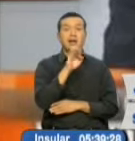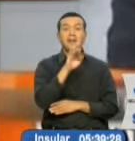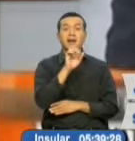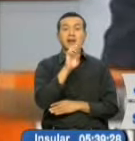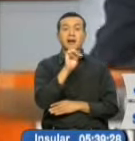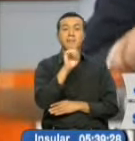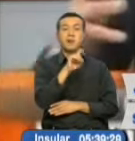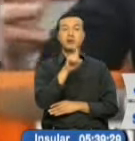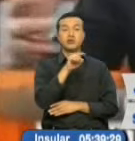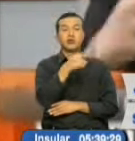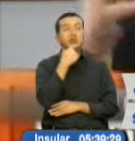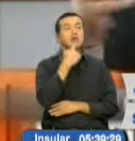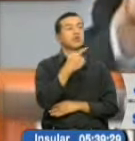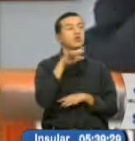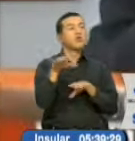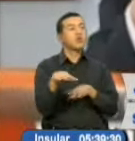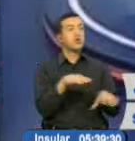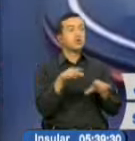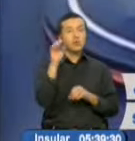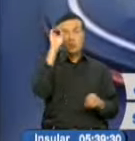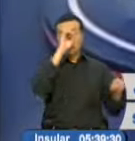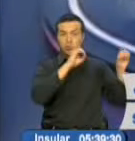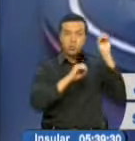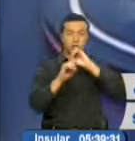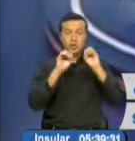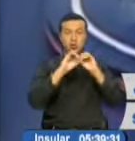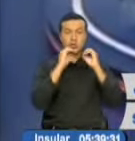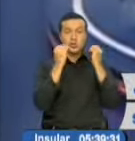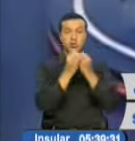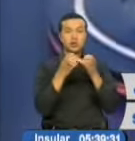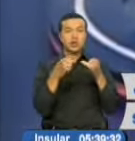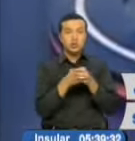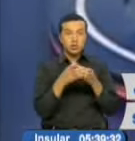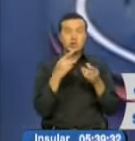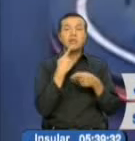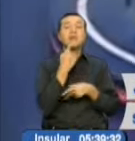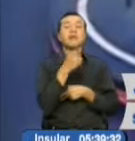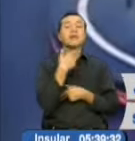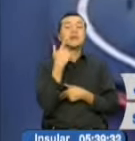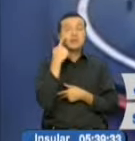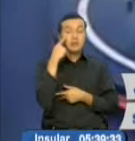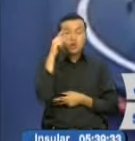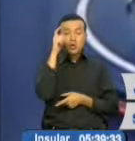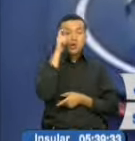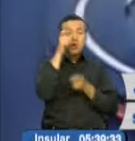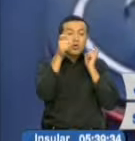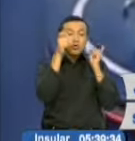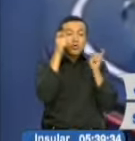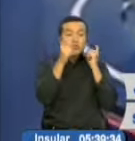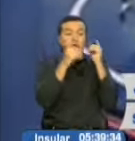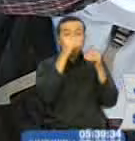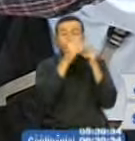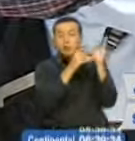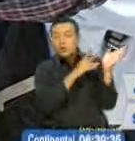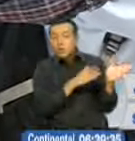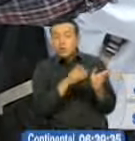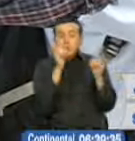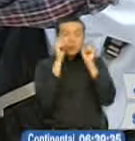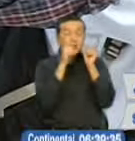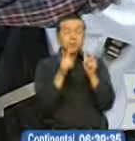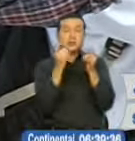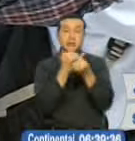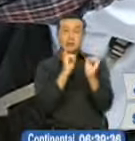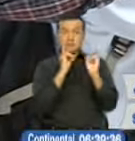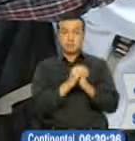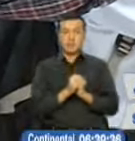sido presentado como el coordinador del observatorio, organismo que había nacido supuestamente para un control independiente de los procesos democráticos. Fausto Camacho es uno de